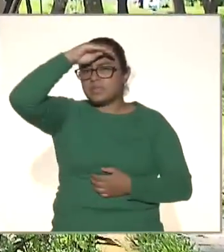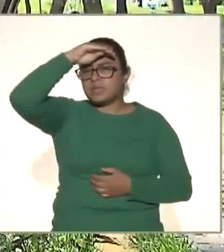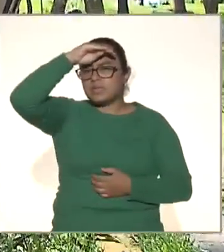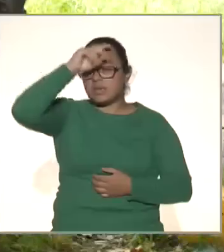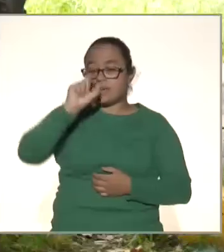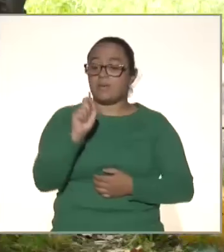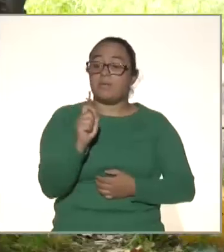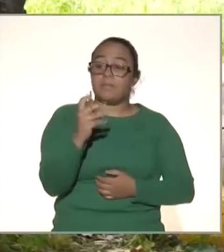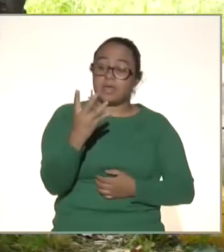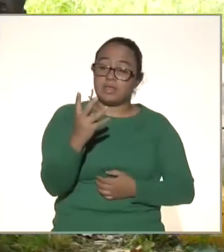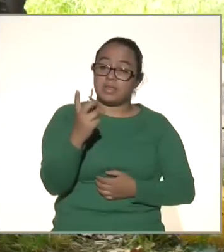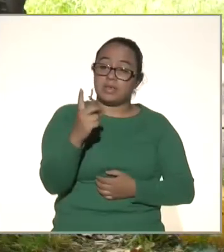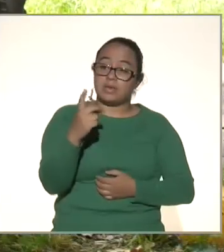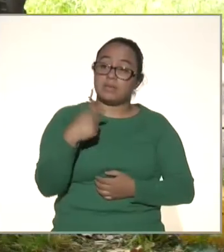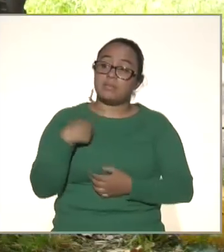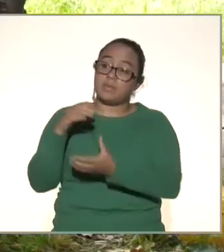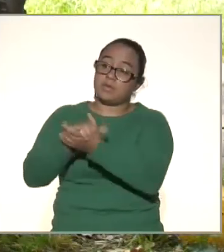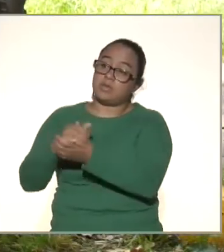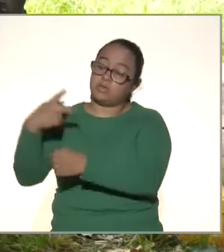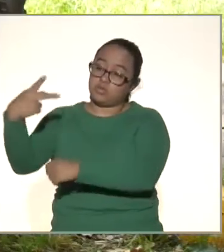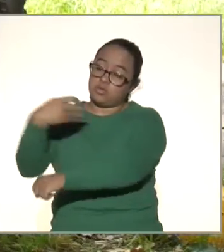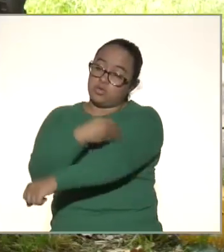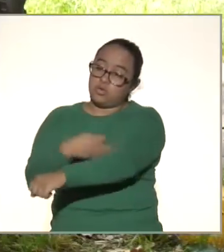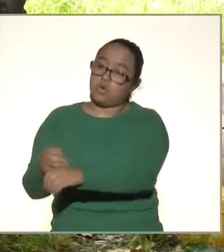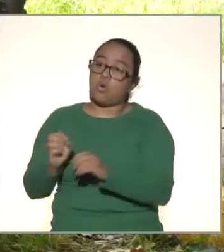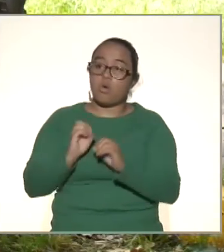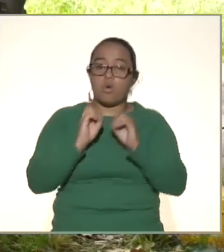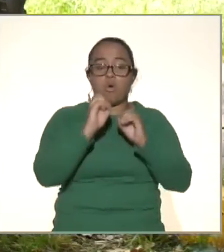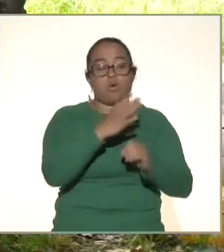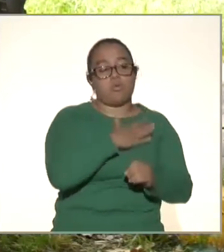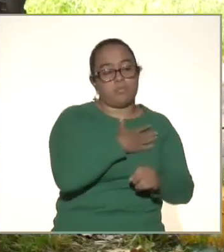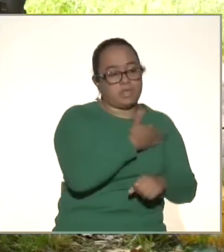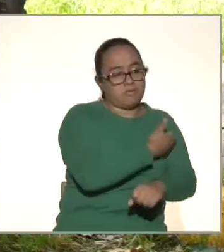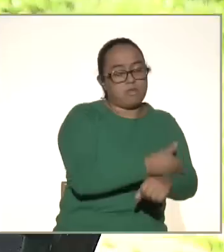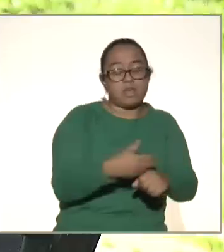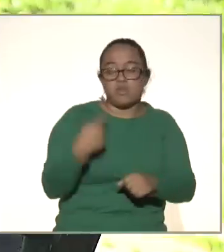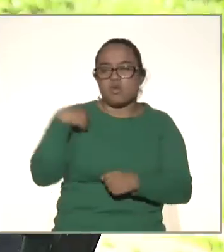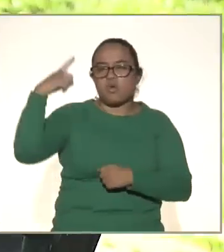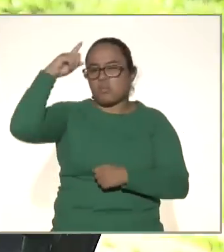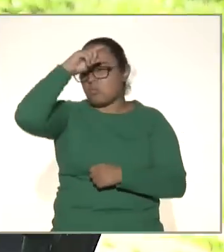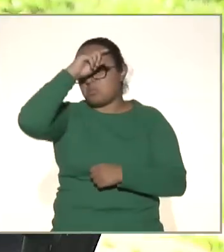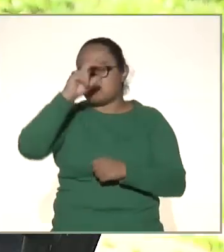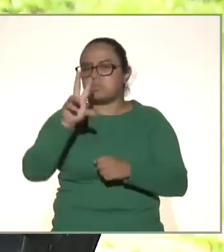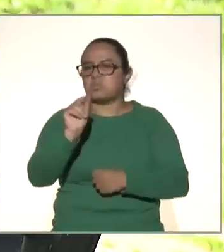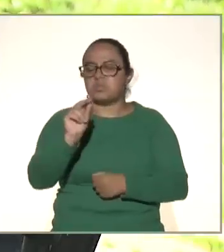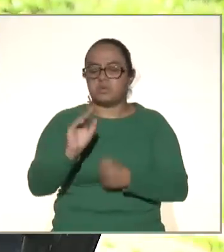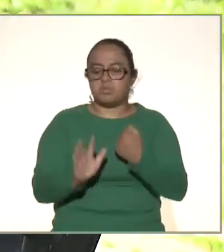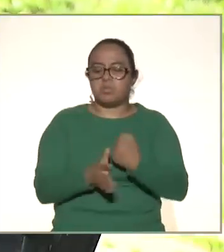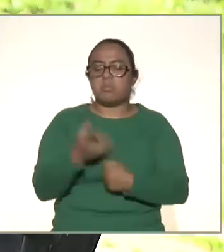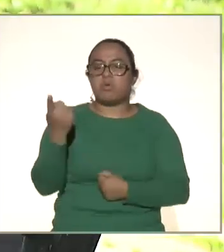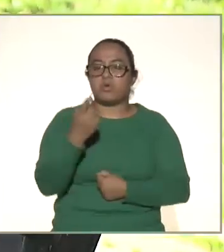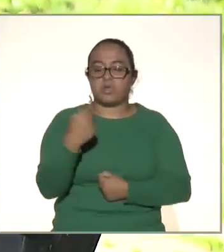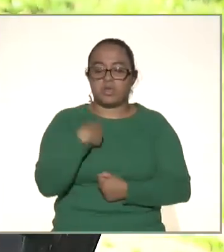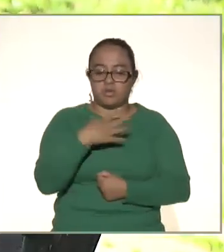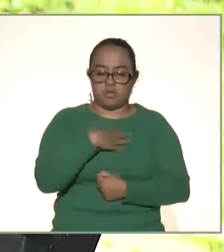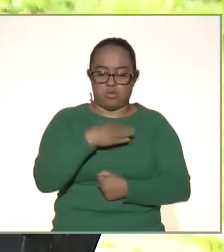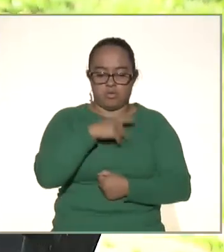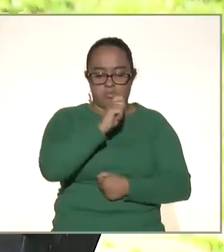dividirme el 24 con la familia de mi esposo o con mi familia, porque pues soy una de las hijas más grandes, mis